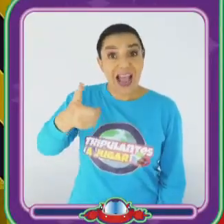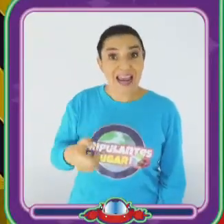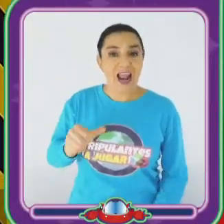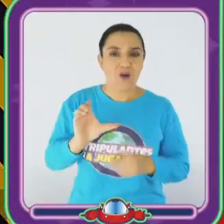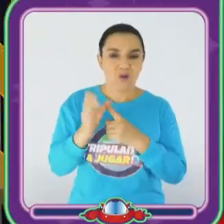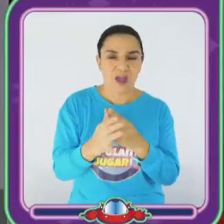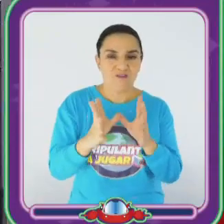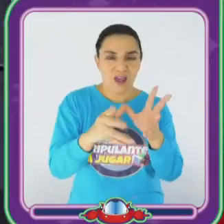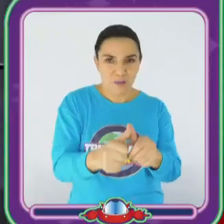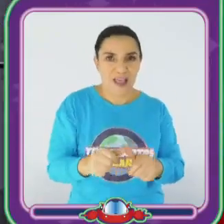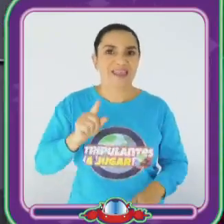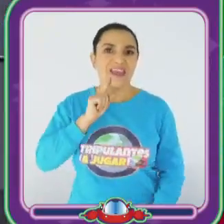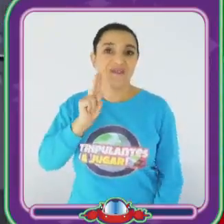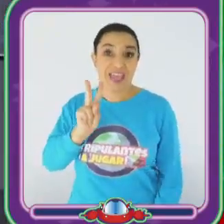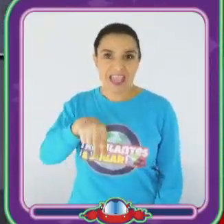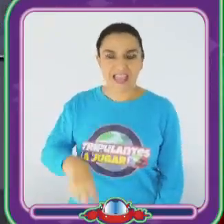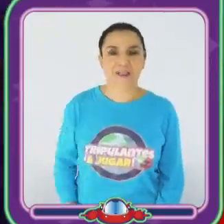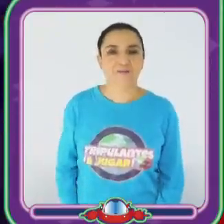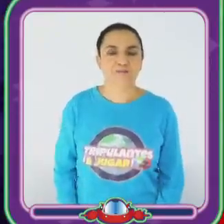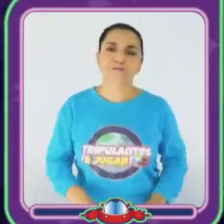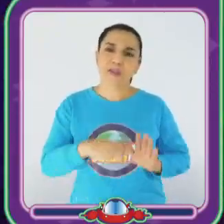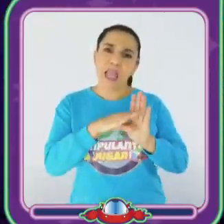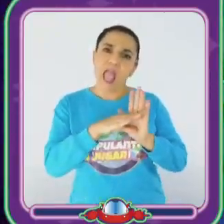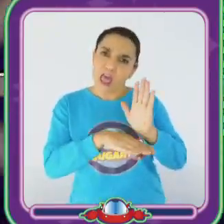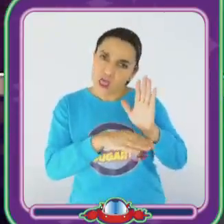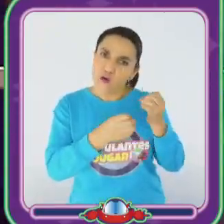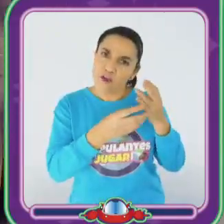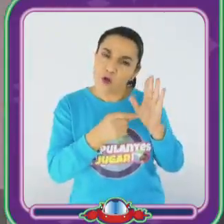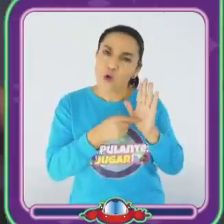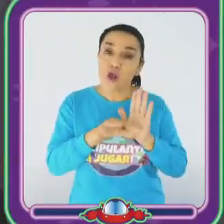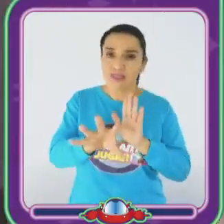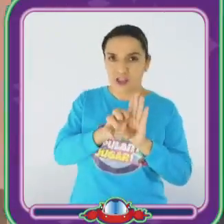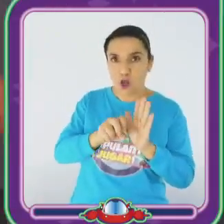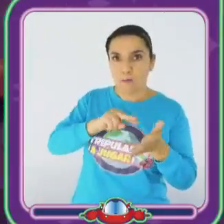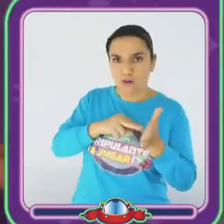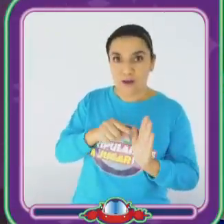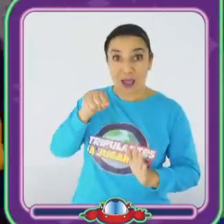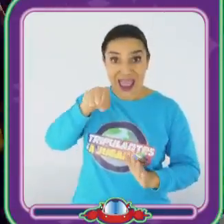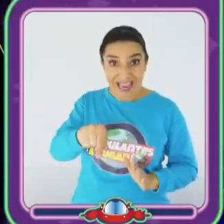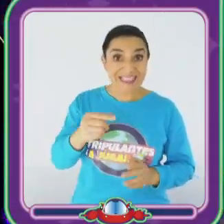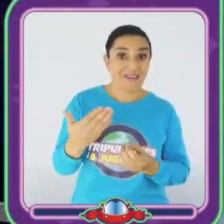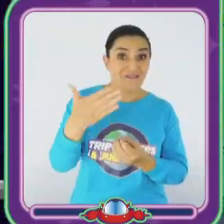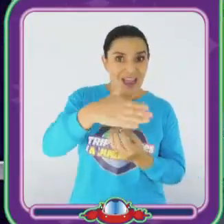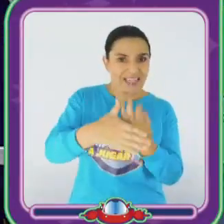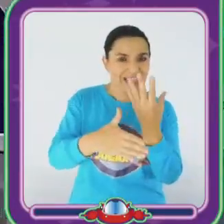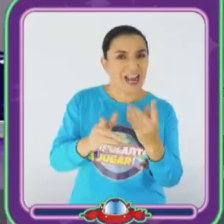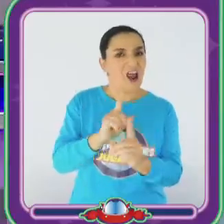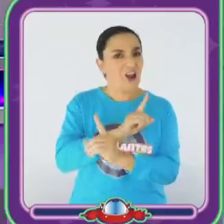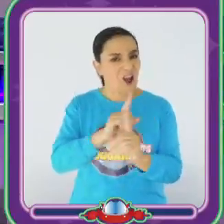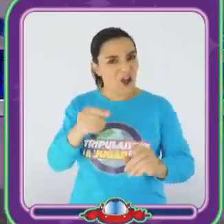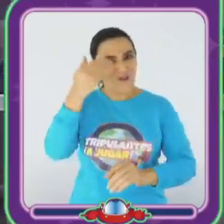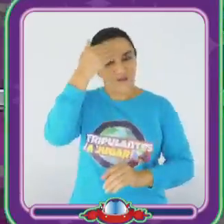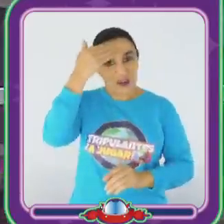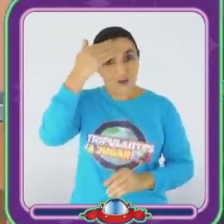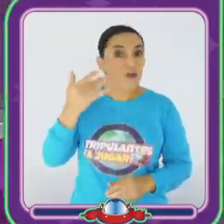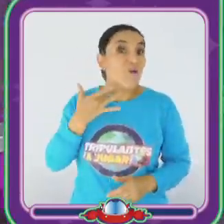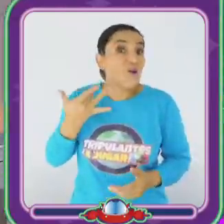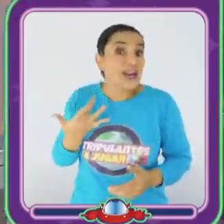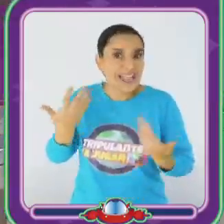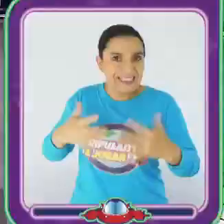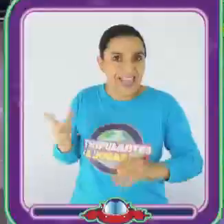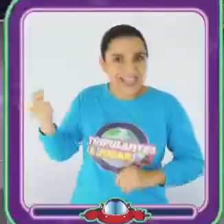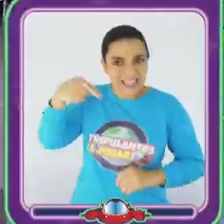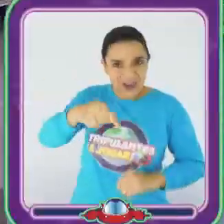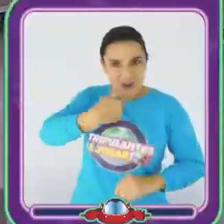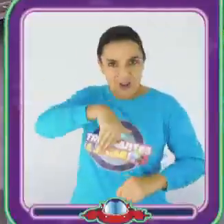el canal cultural familiar de TVN. Edubilo 1 detectó un problema con esa ballena, pero no se preocupen,